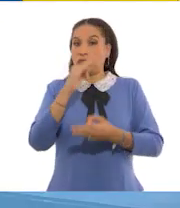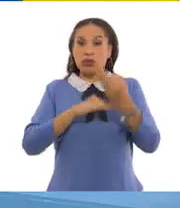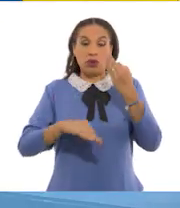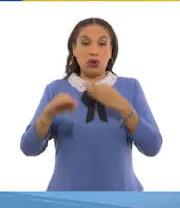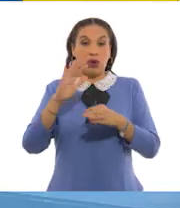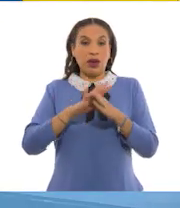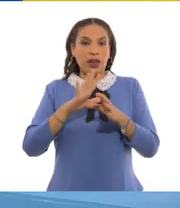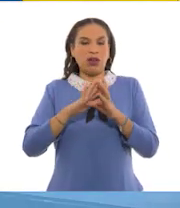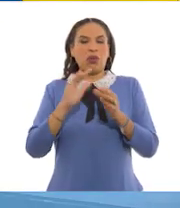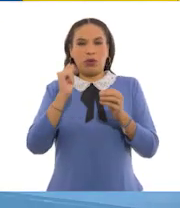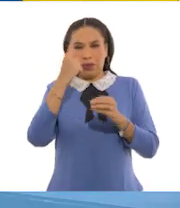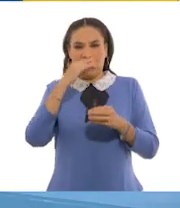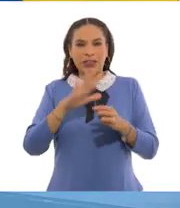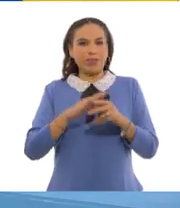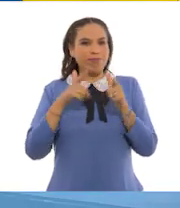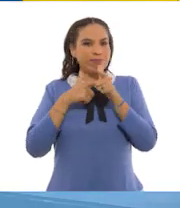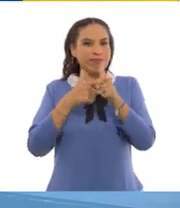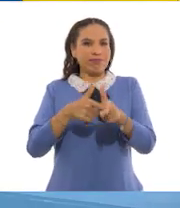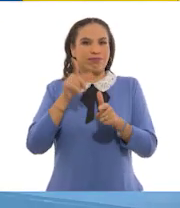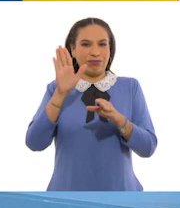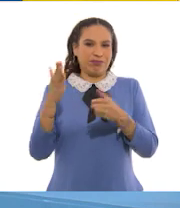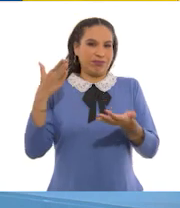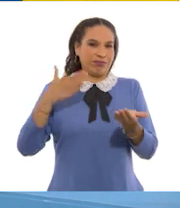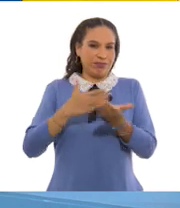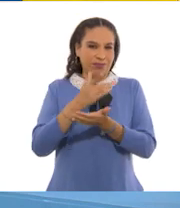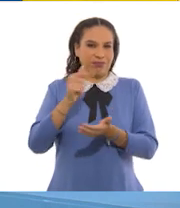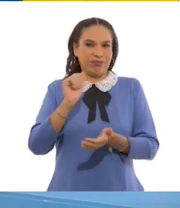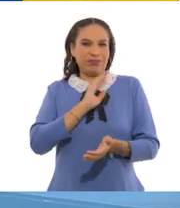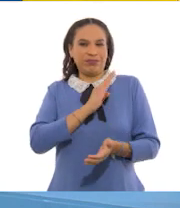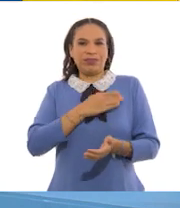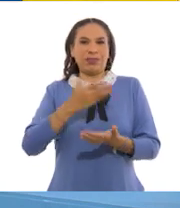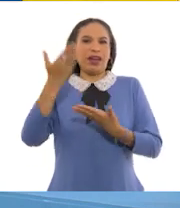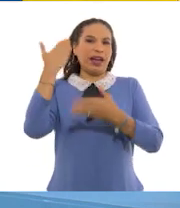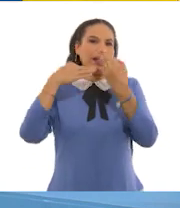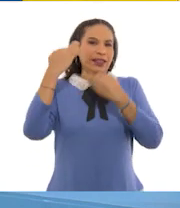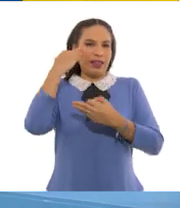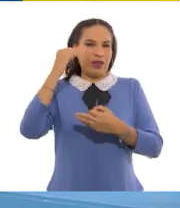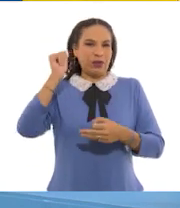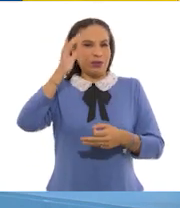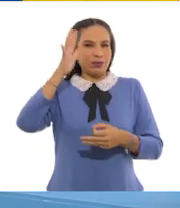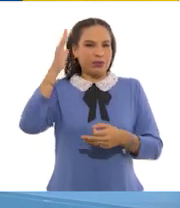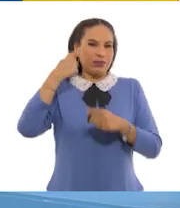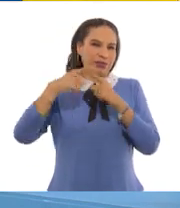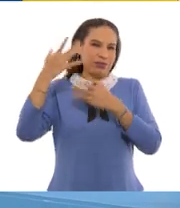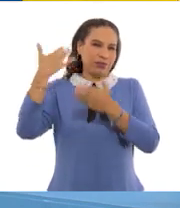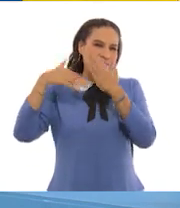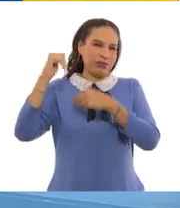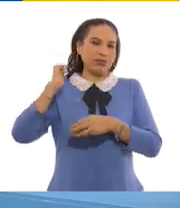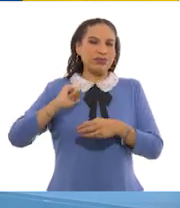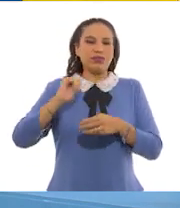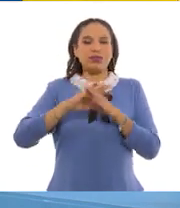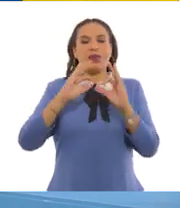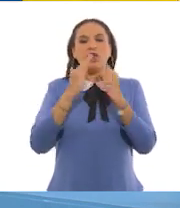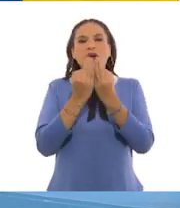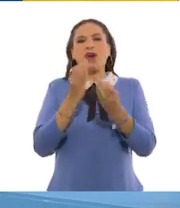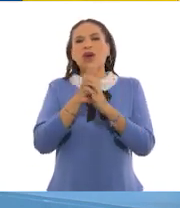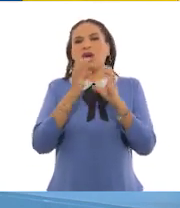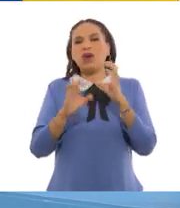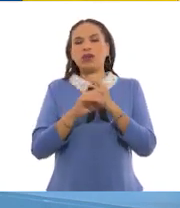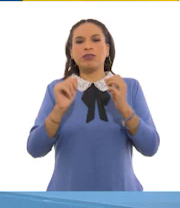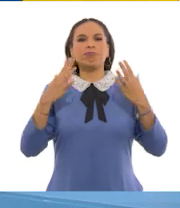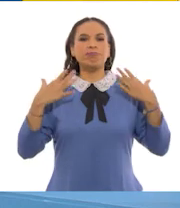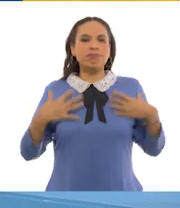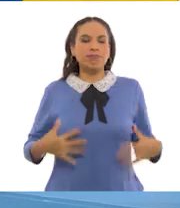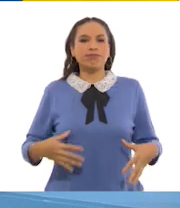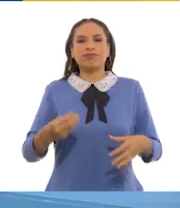que sobrevivió a la conquista lo hizo tal cual como lo era en la época prehispánica, sino que hubo muchos elementos como la forma en que se